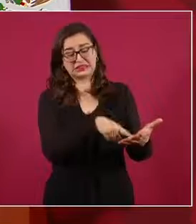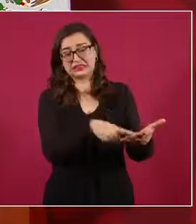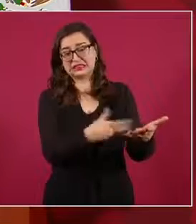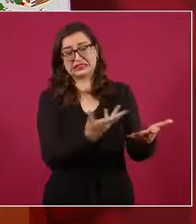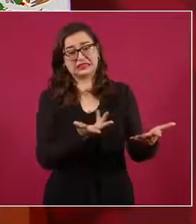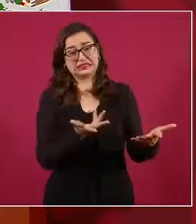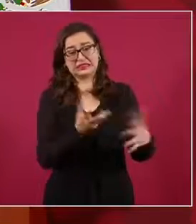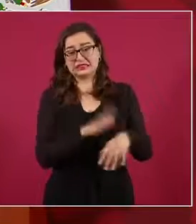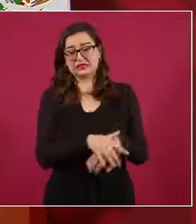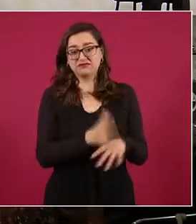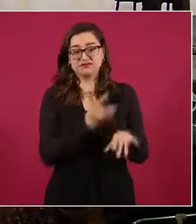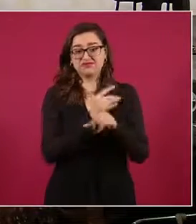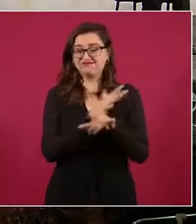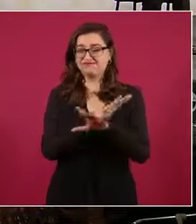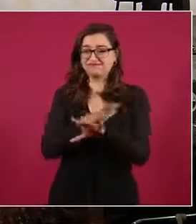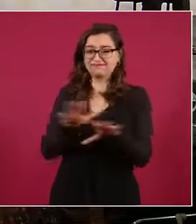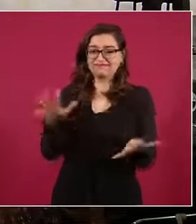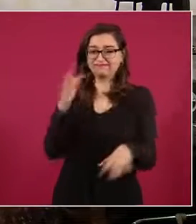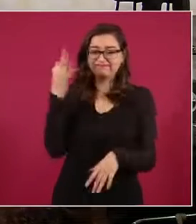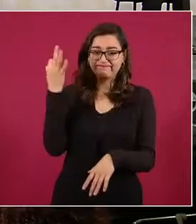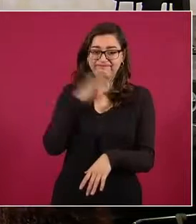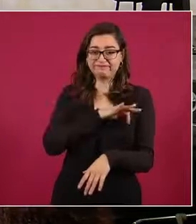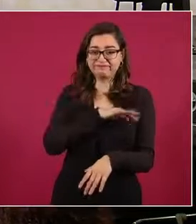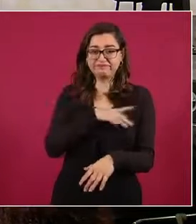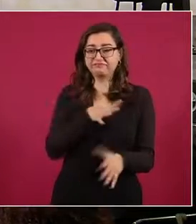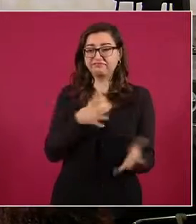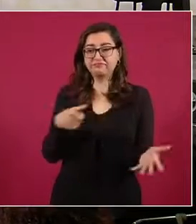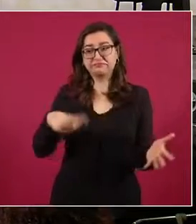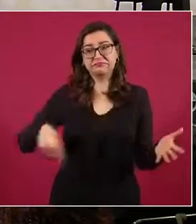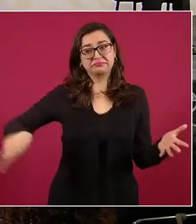de esta información.